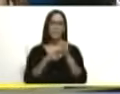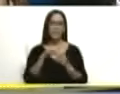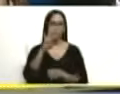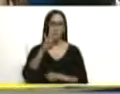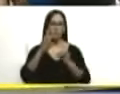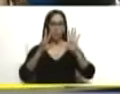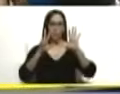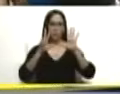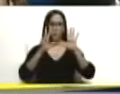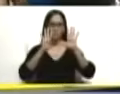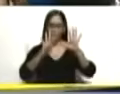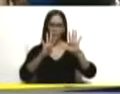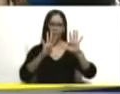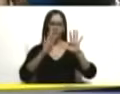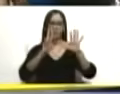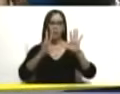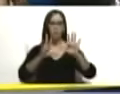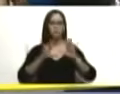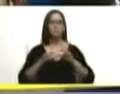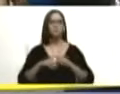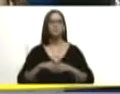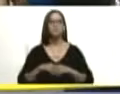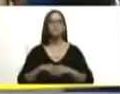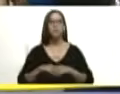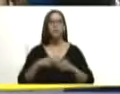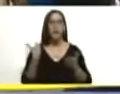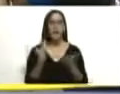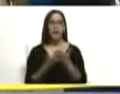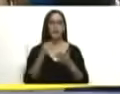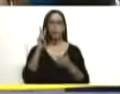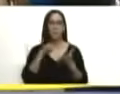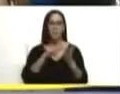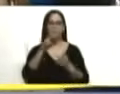1498 al 2024, ¿cuántos años hay?